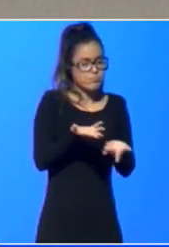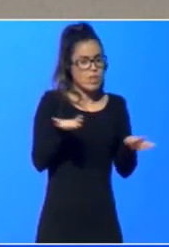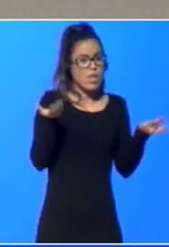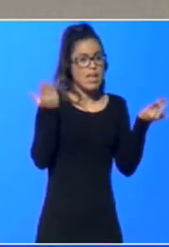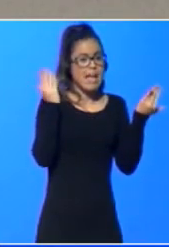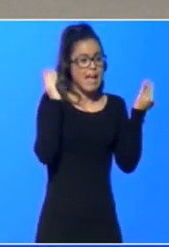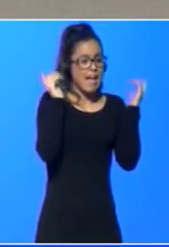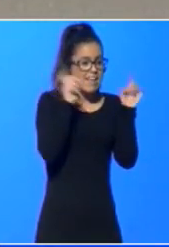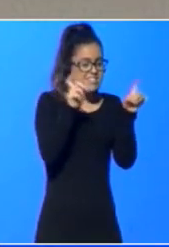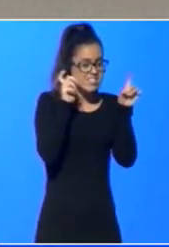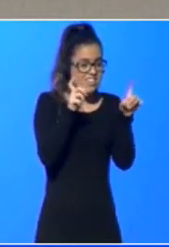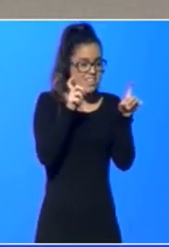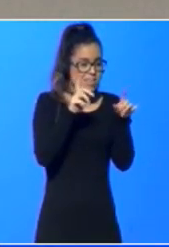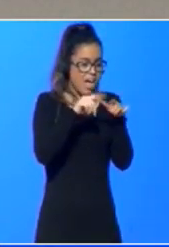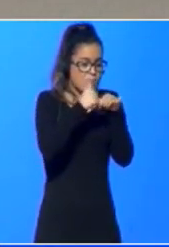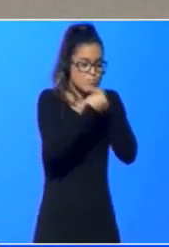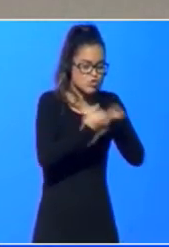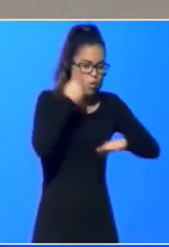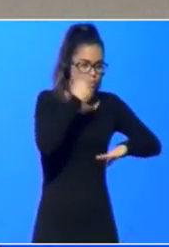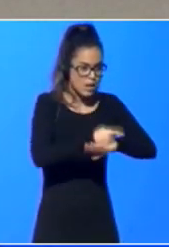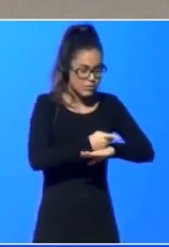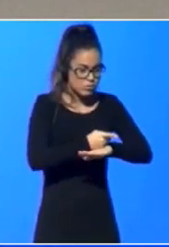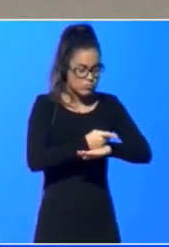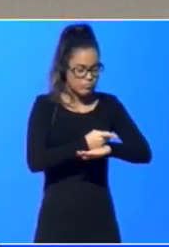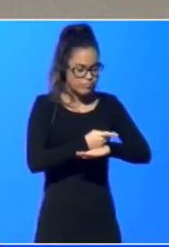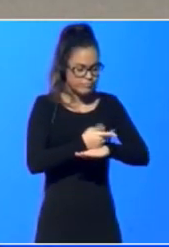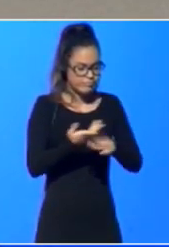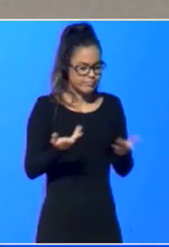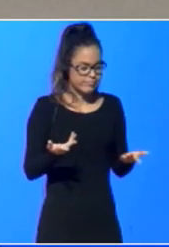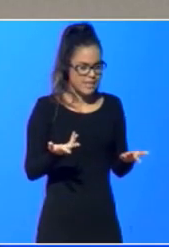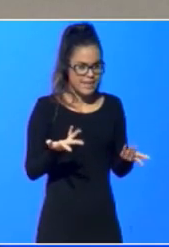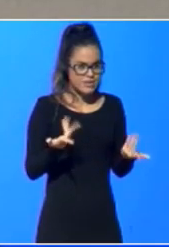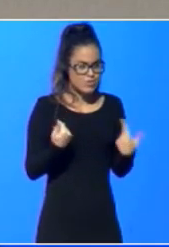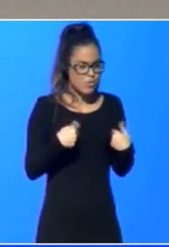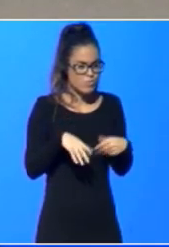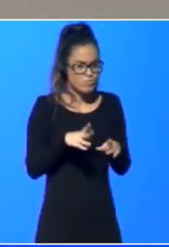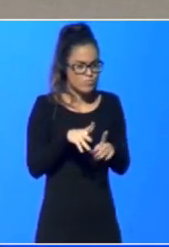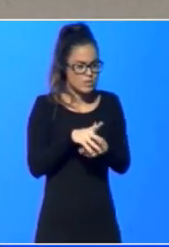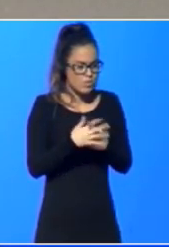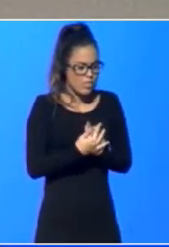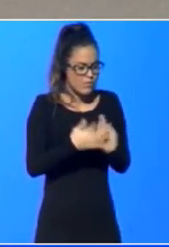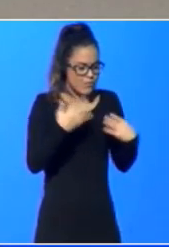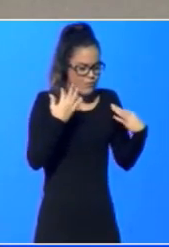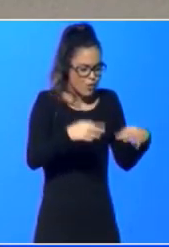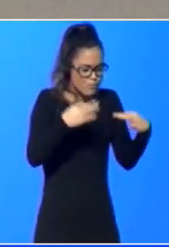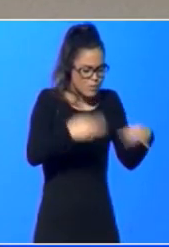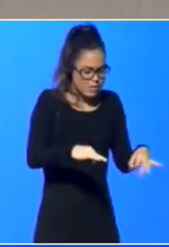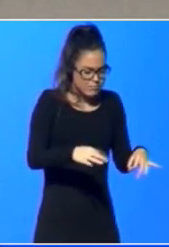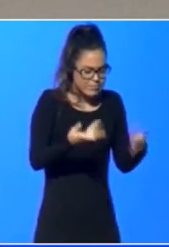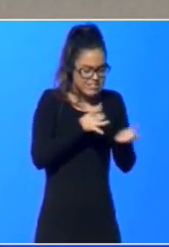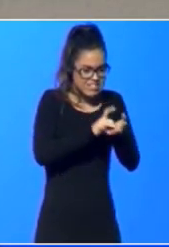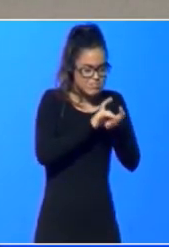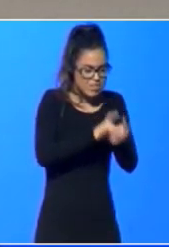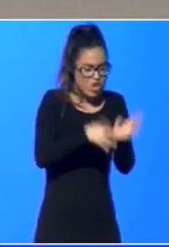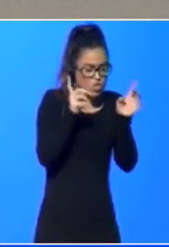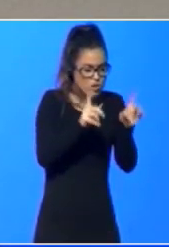posobligatoria y es ese último momento que tienen formal, ¿no?, desde lo que son los servicios educativos, y a partir de ahí ya, bueno, un